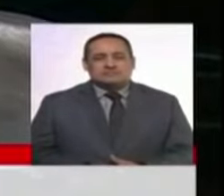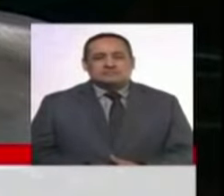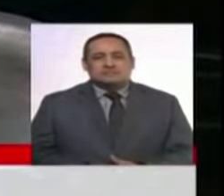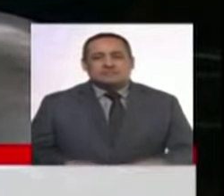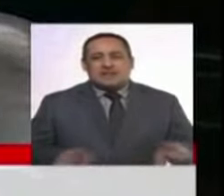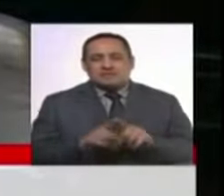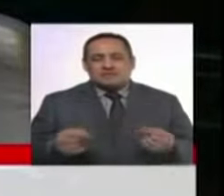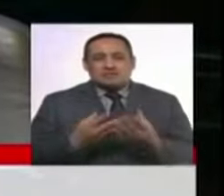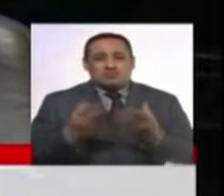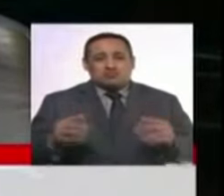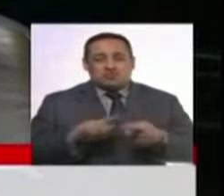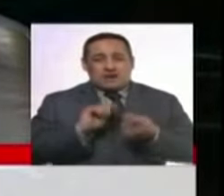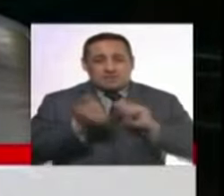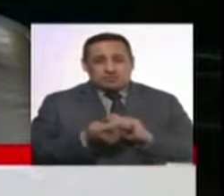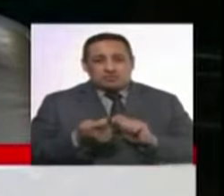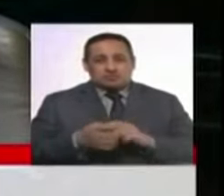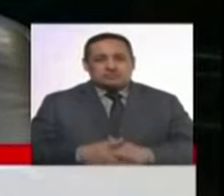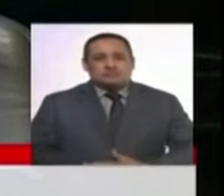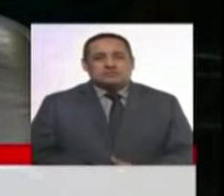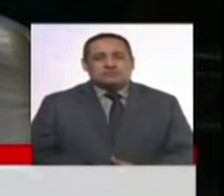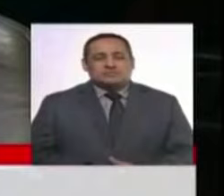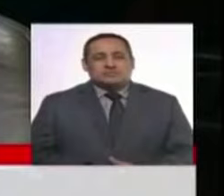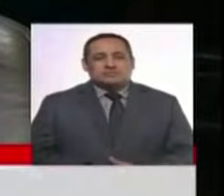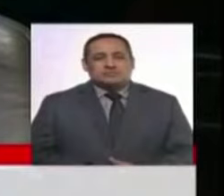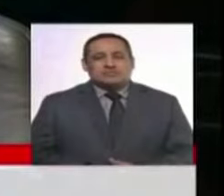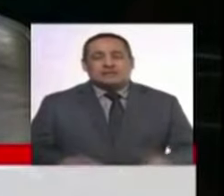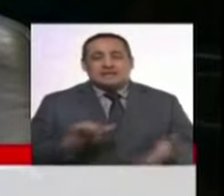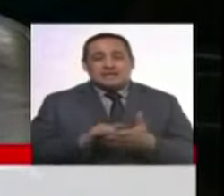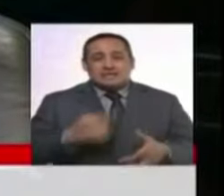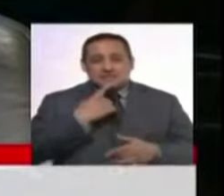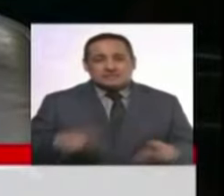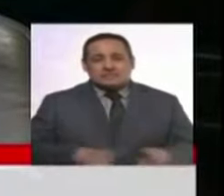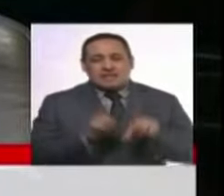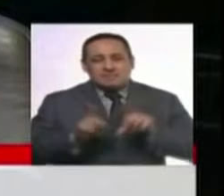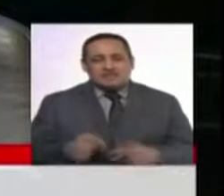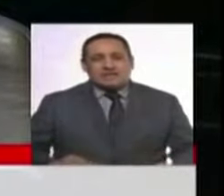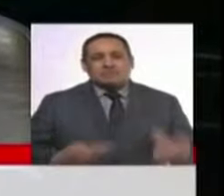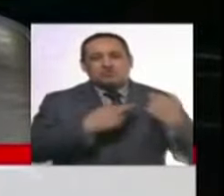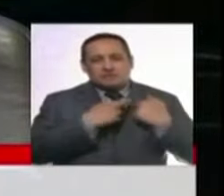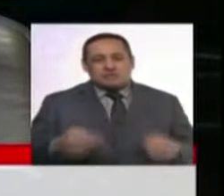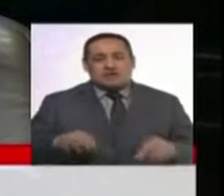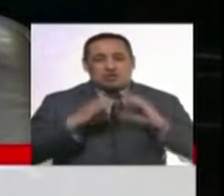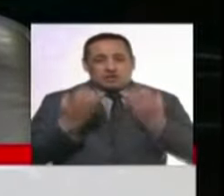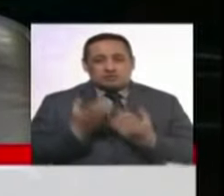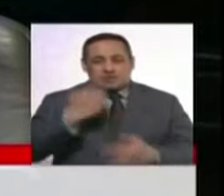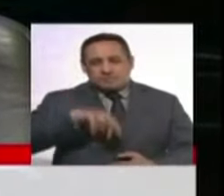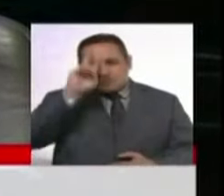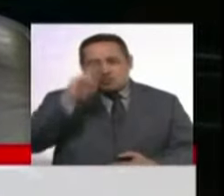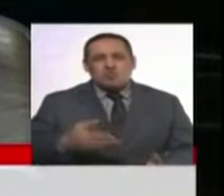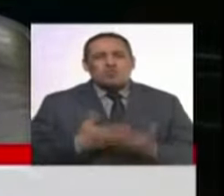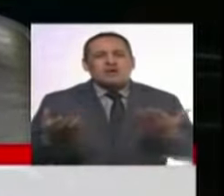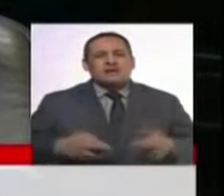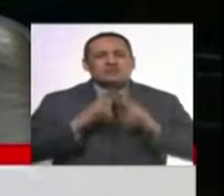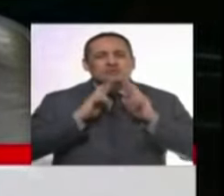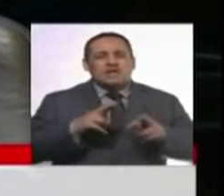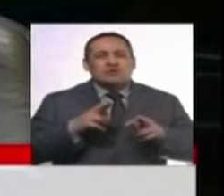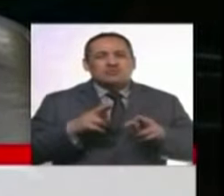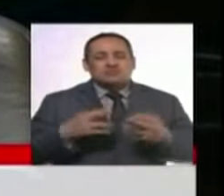de tantos cambios que es también responsable El Congreso de la República Cuáles son los resultados